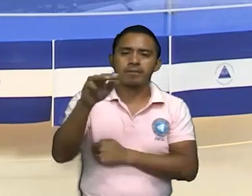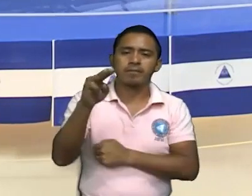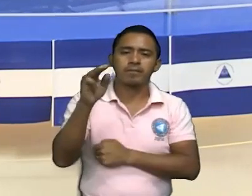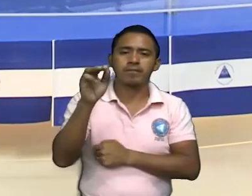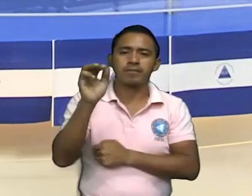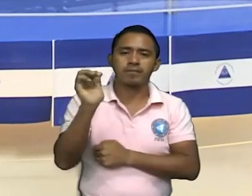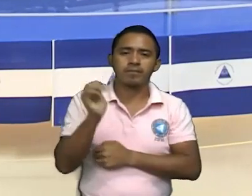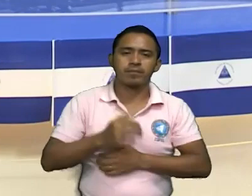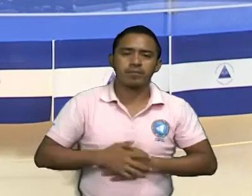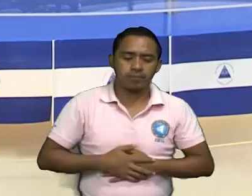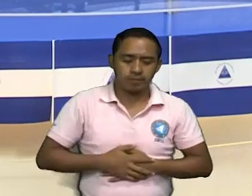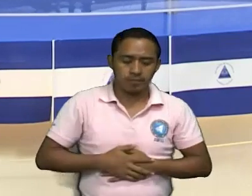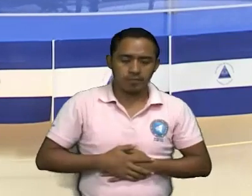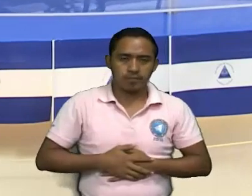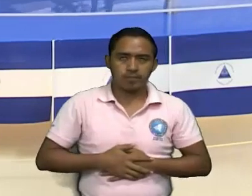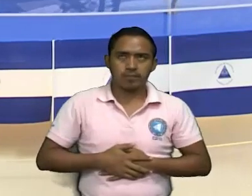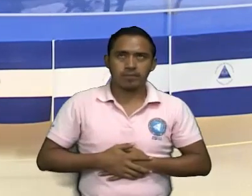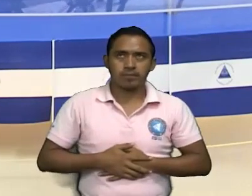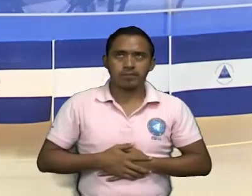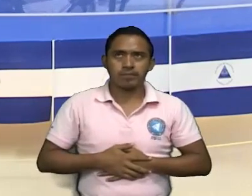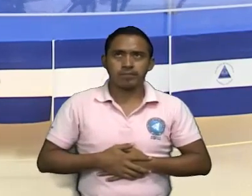temas educativos.